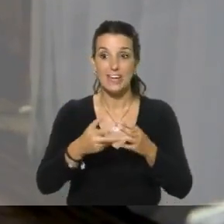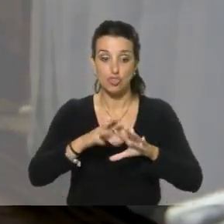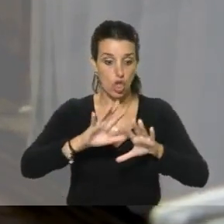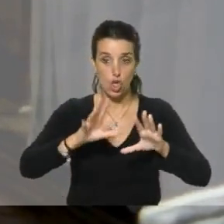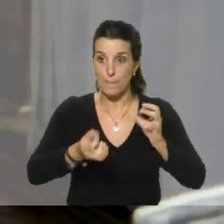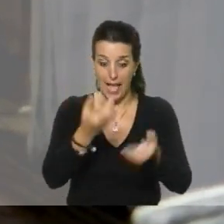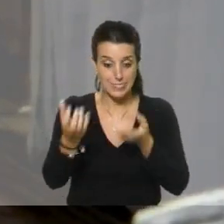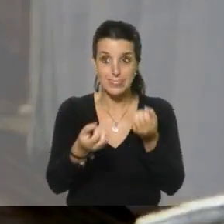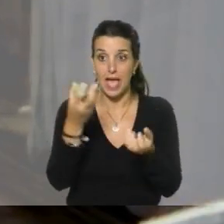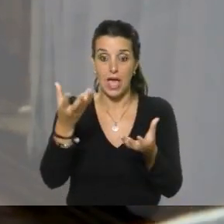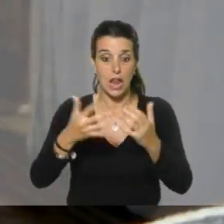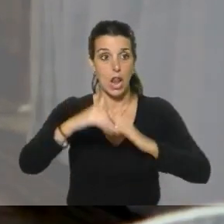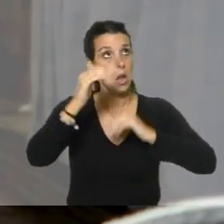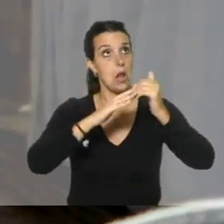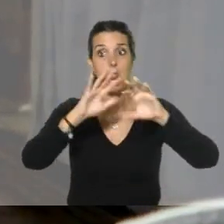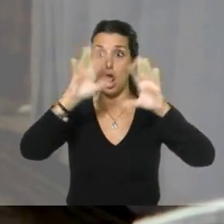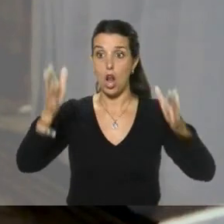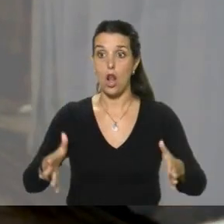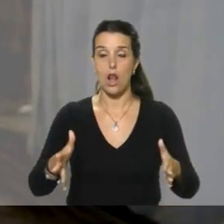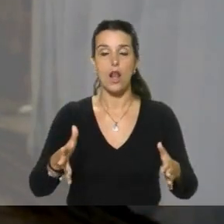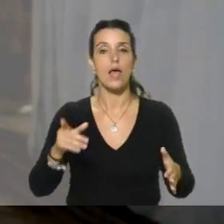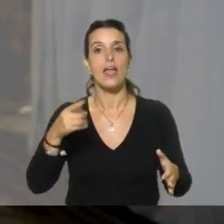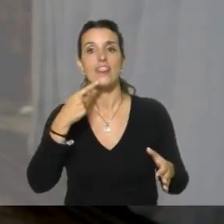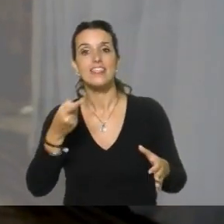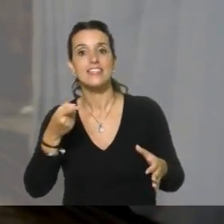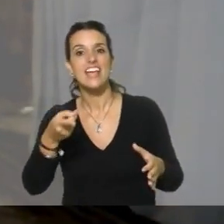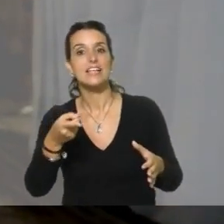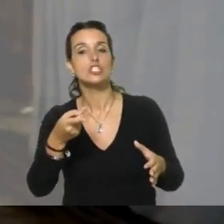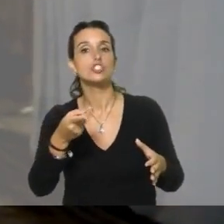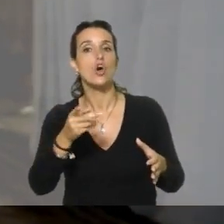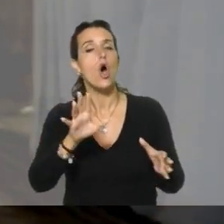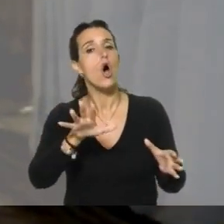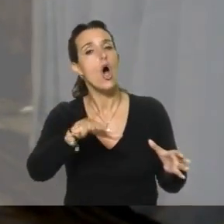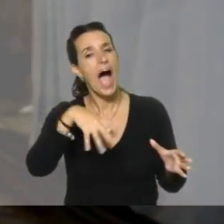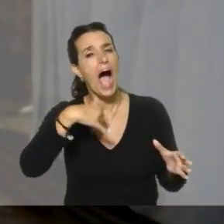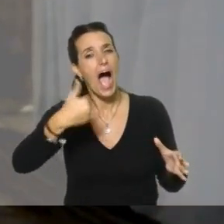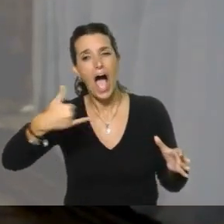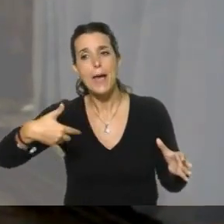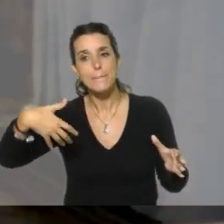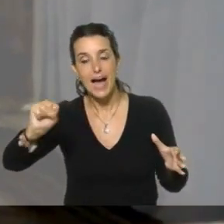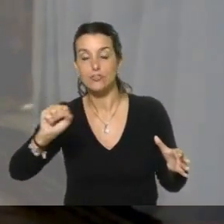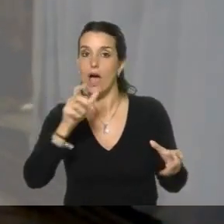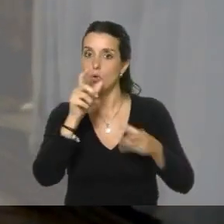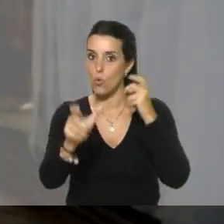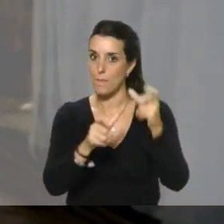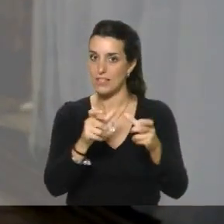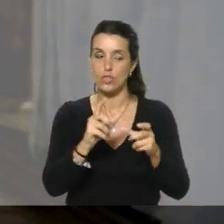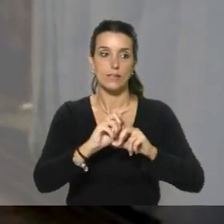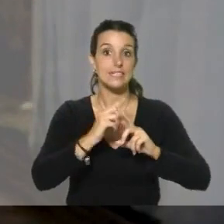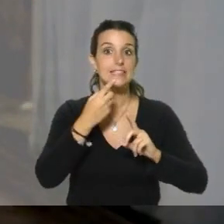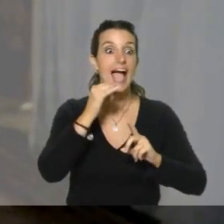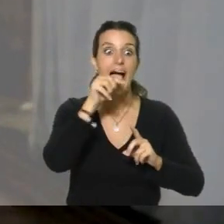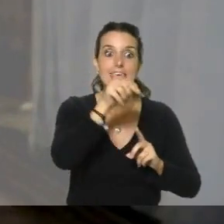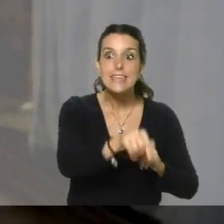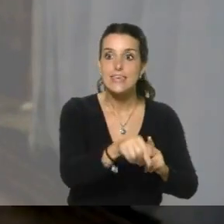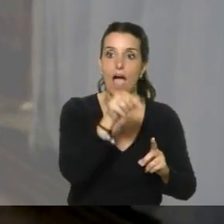bien la consultora argumenta que la presencia de esas especies estaría en otros lugares, nosotros tenemos buenos argumentos desde la academia que sí dicen que